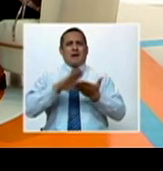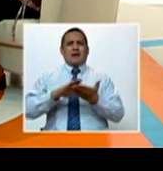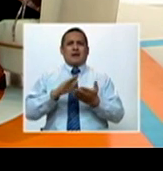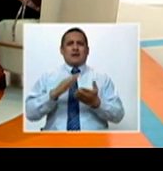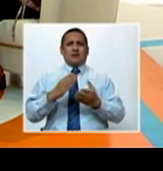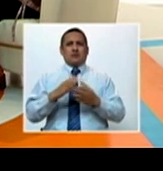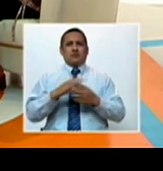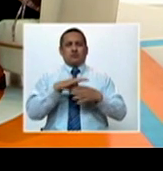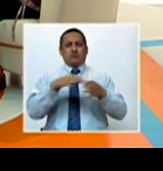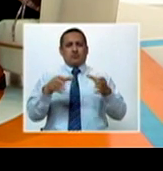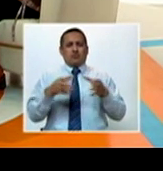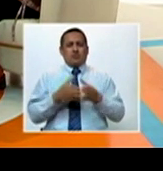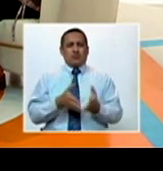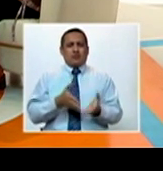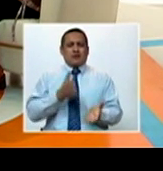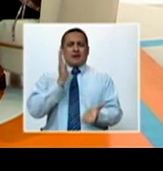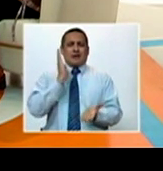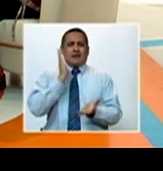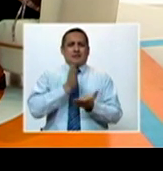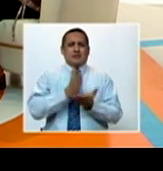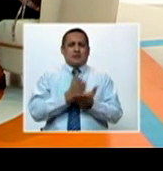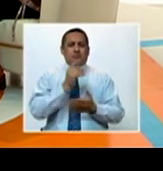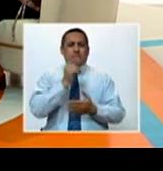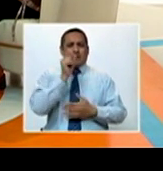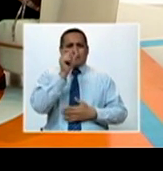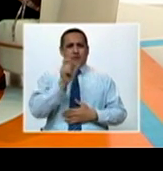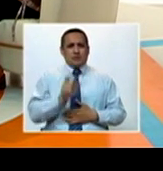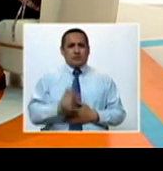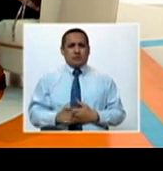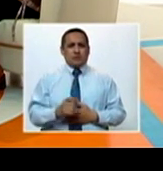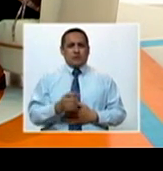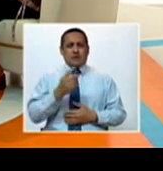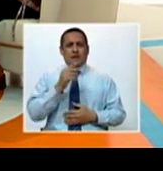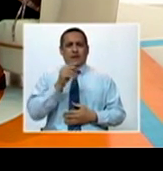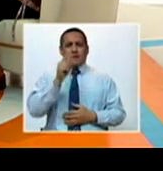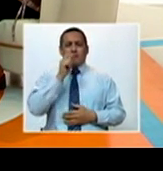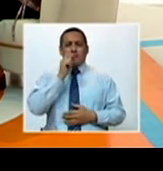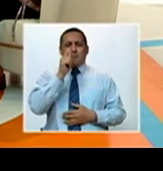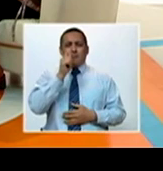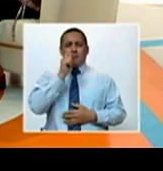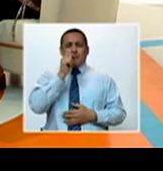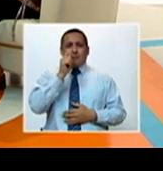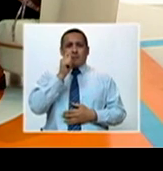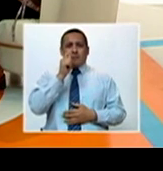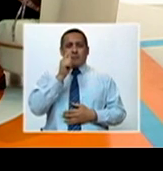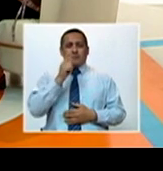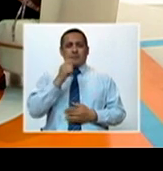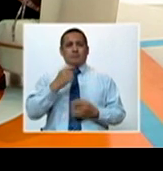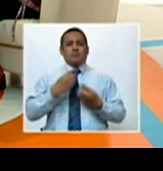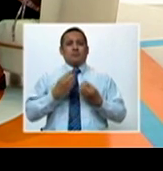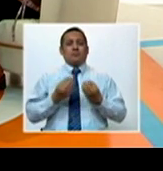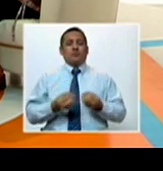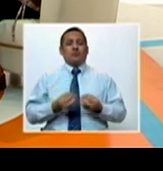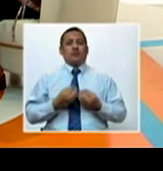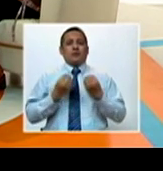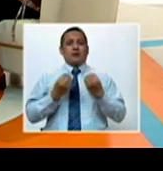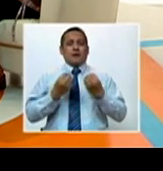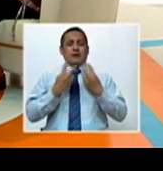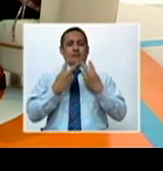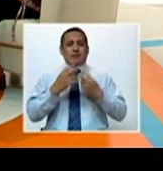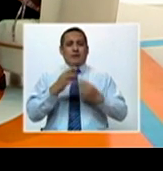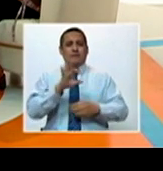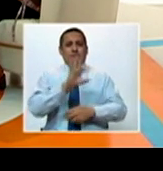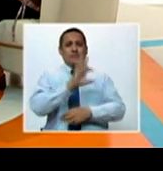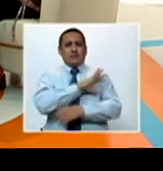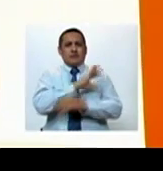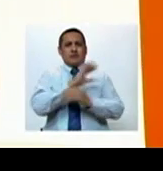la situación de esta persona consumidora de marihuana, porque